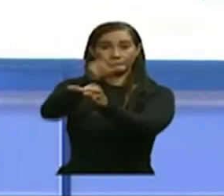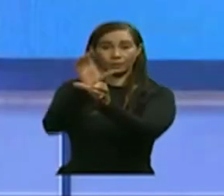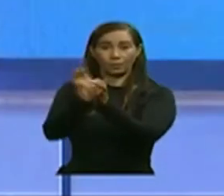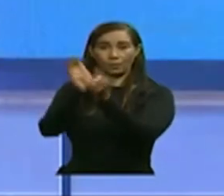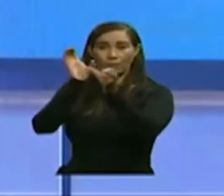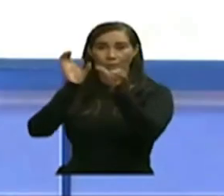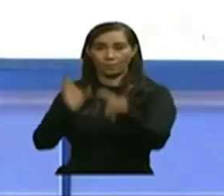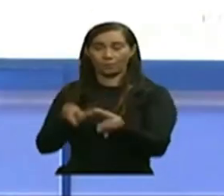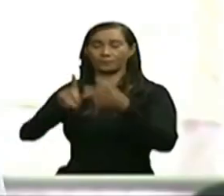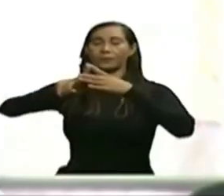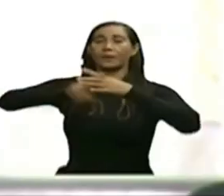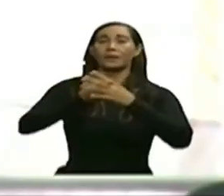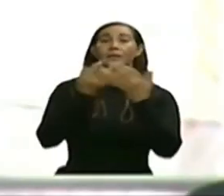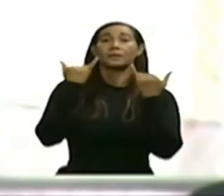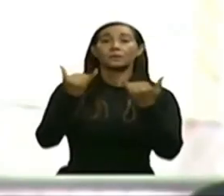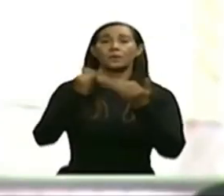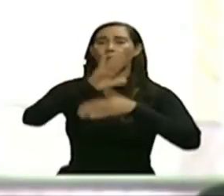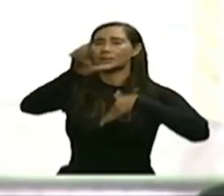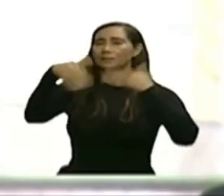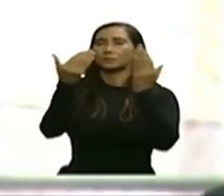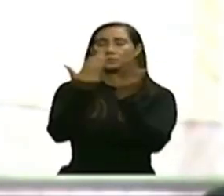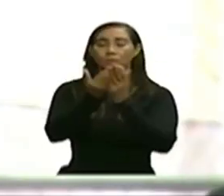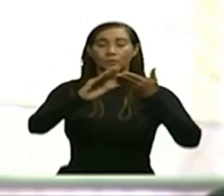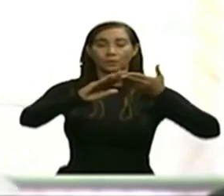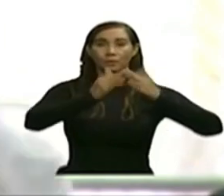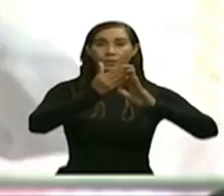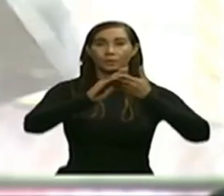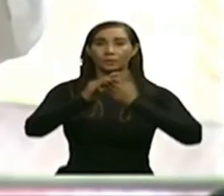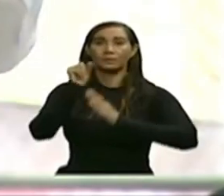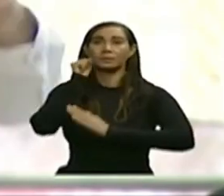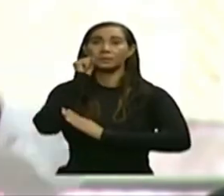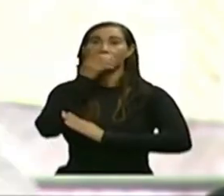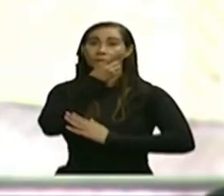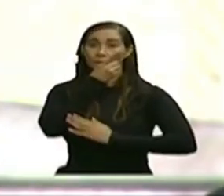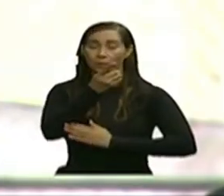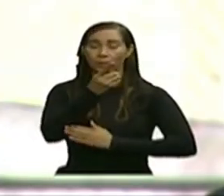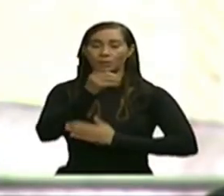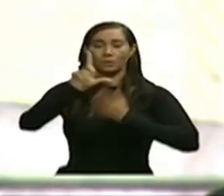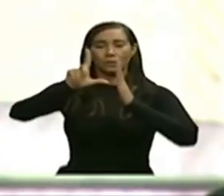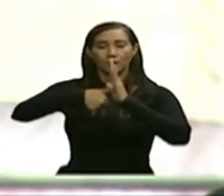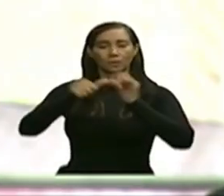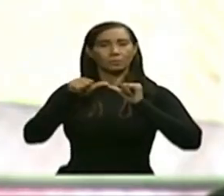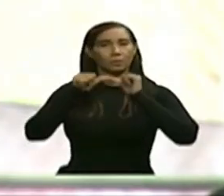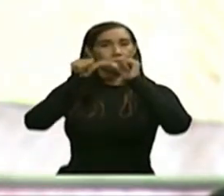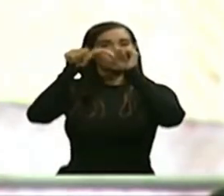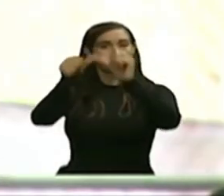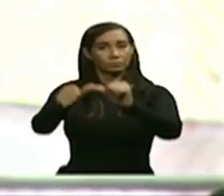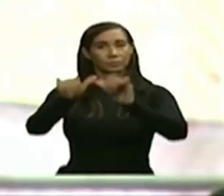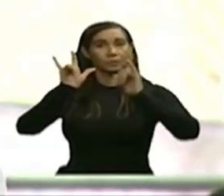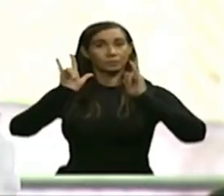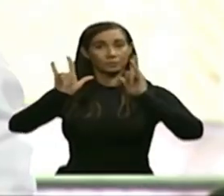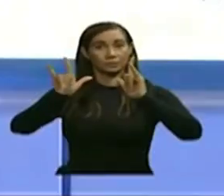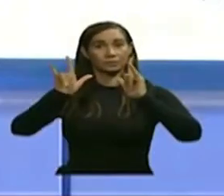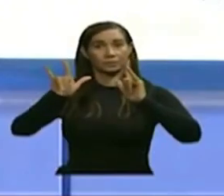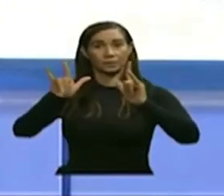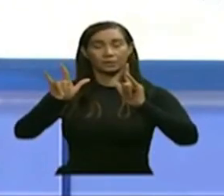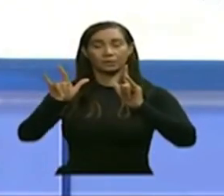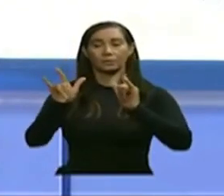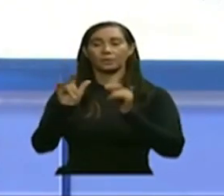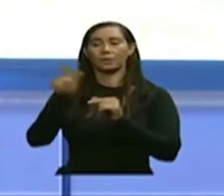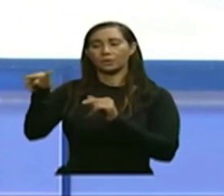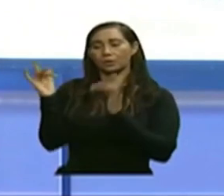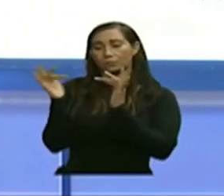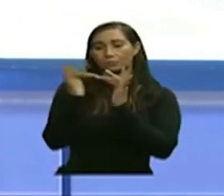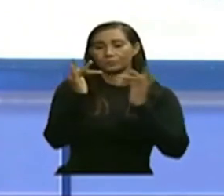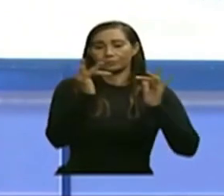están poniendo en marcha en toda la ciudad de Santo Domingo y que después continuaremos también en Santiago, que serán conectados